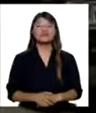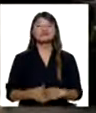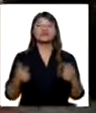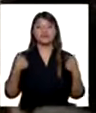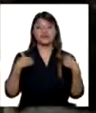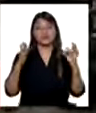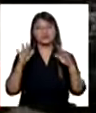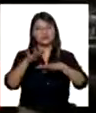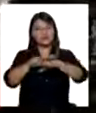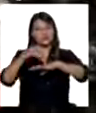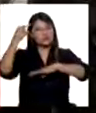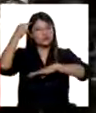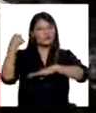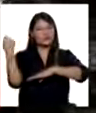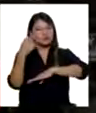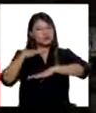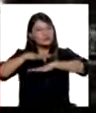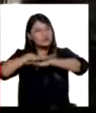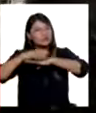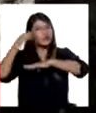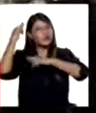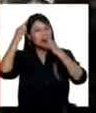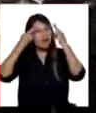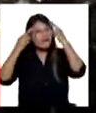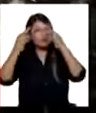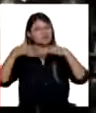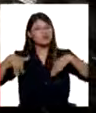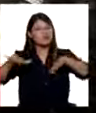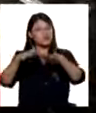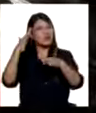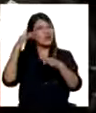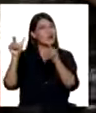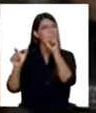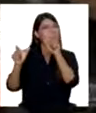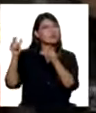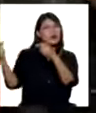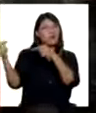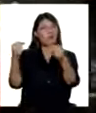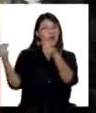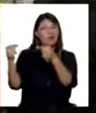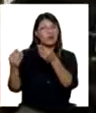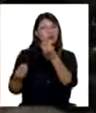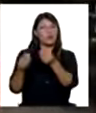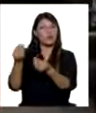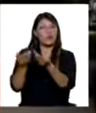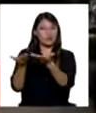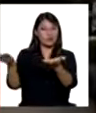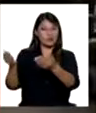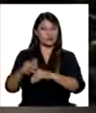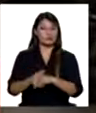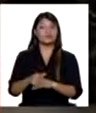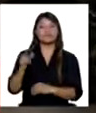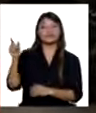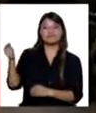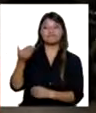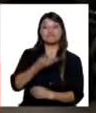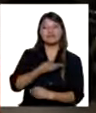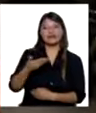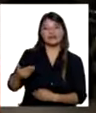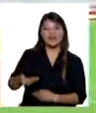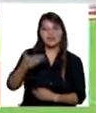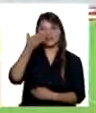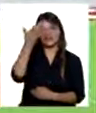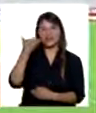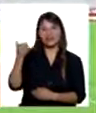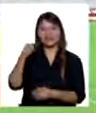Tenemos que reflexionar frente a las barras bravas. De esta forma respondió la presidenta Dina Boluarte al conocer la